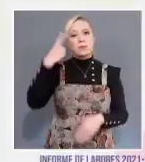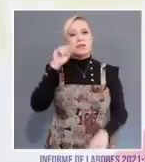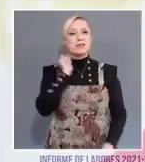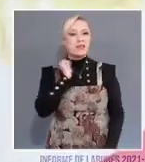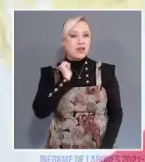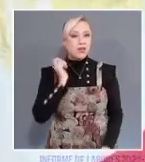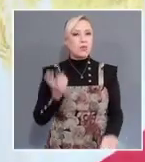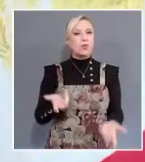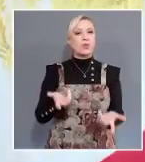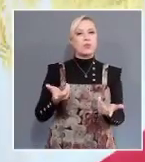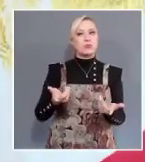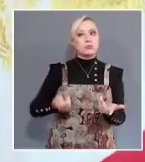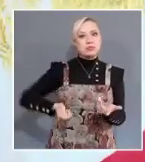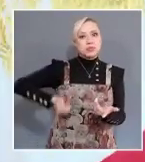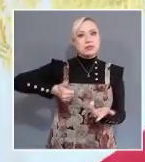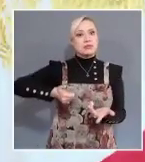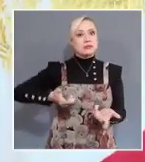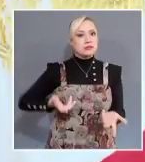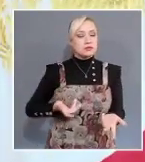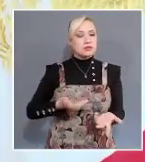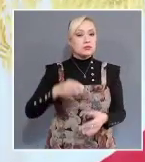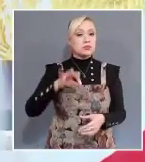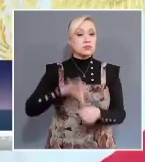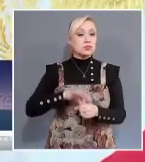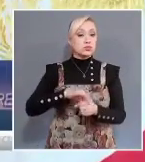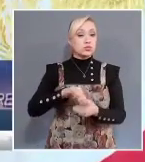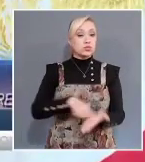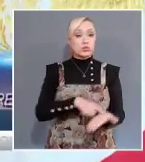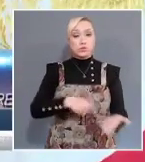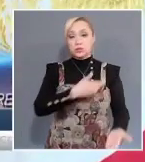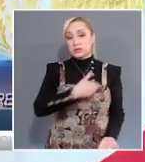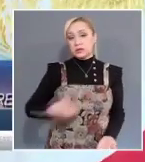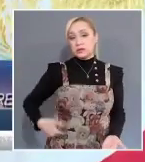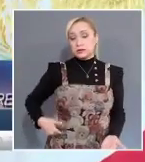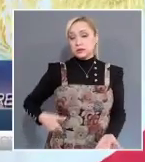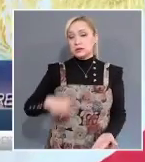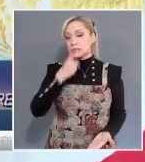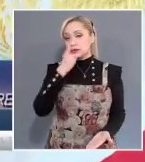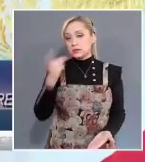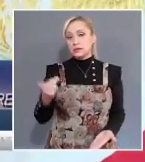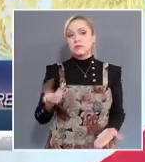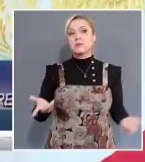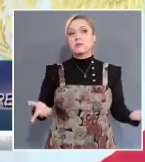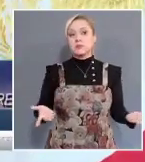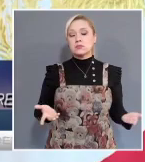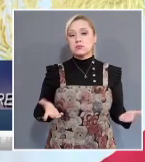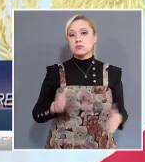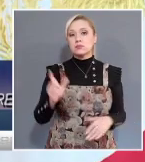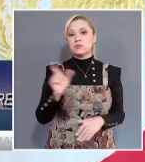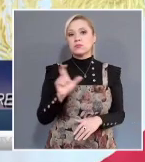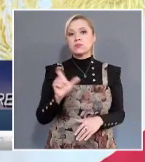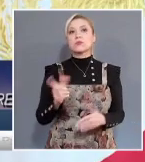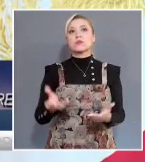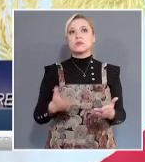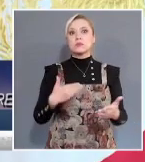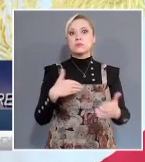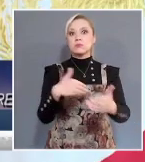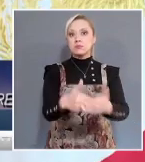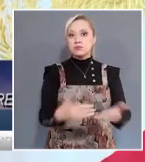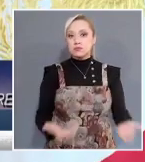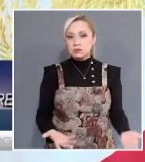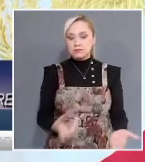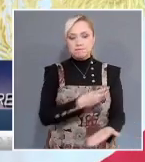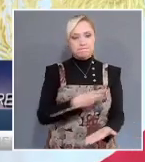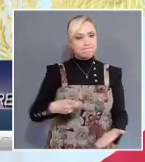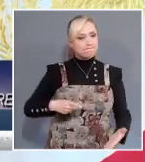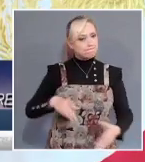las elecciones presidenciales y las que he citado al concurrir marcan Un significativo aumento de litigiosidad que impacta